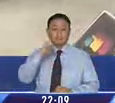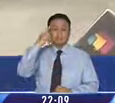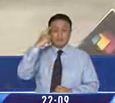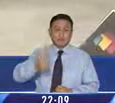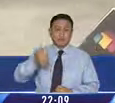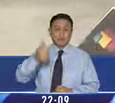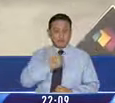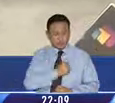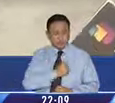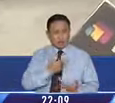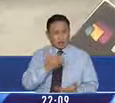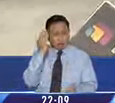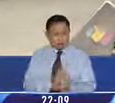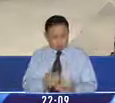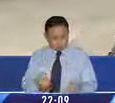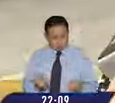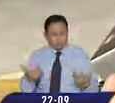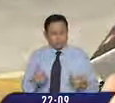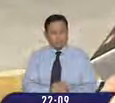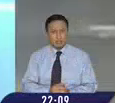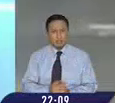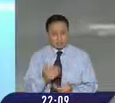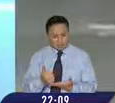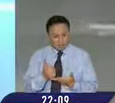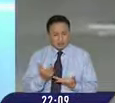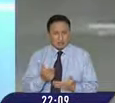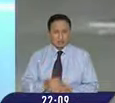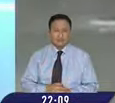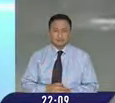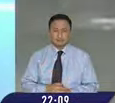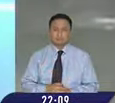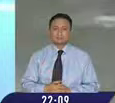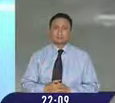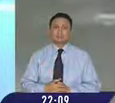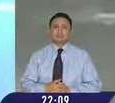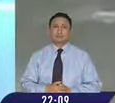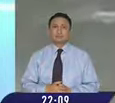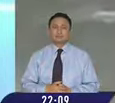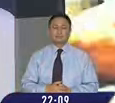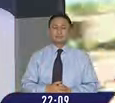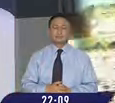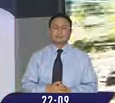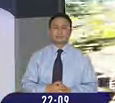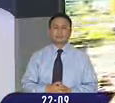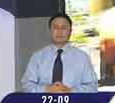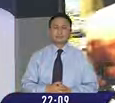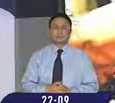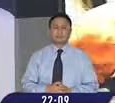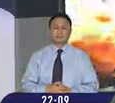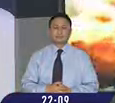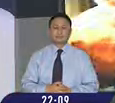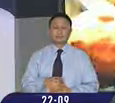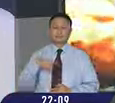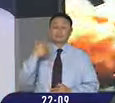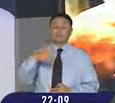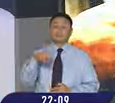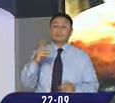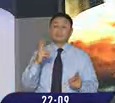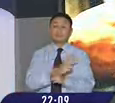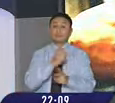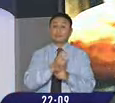que ponga mano dura con todo esto, nos ayuden. En Quito informó Adriana Rojas. La inseguridad mantiene a